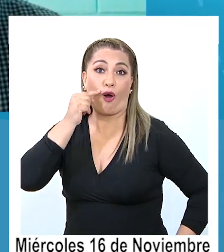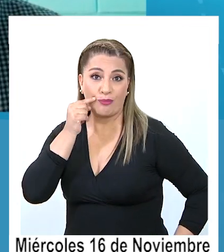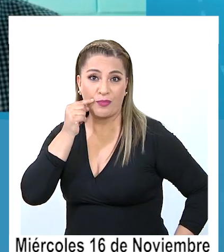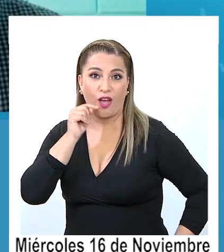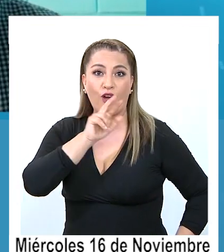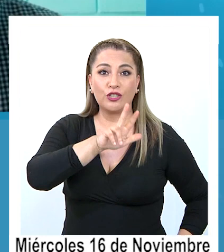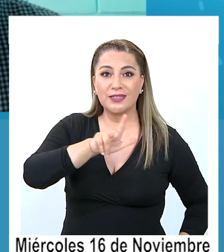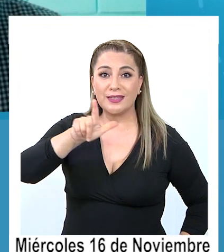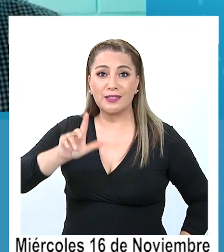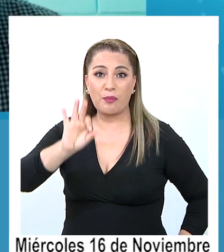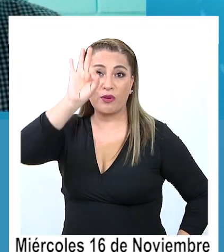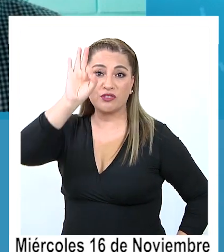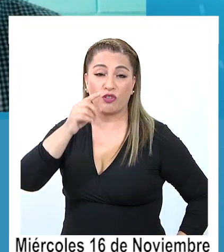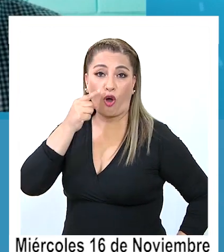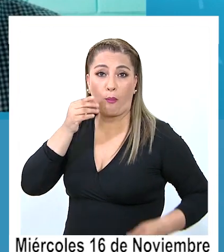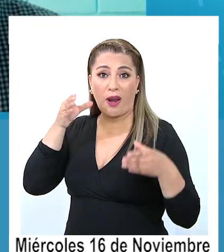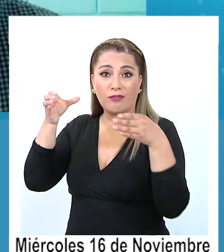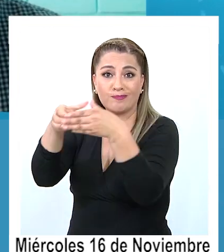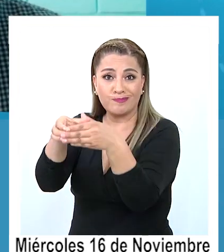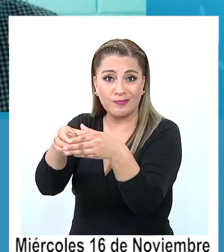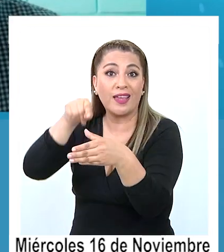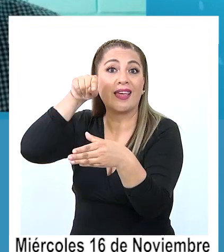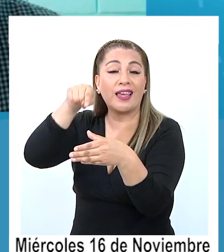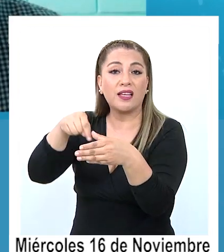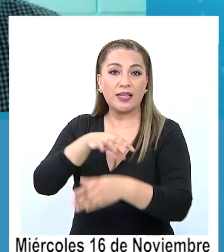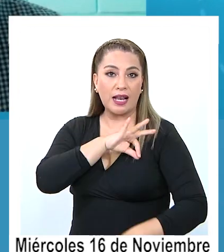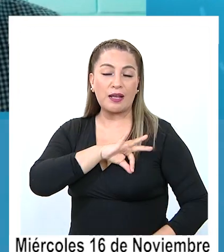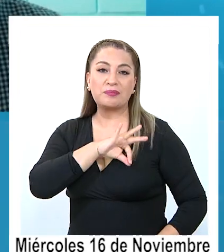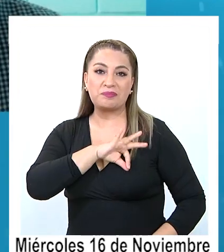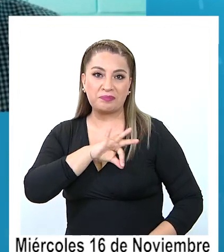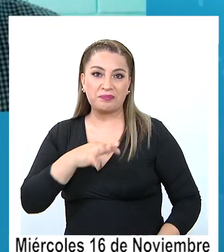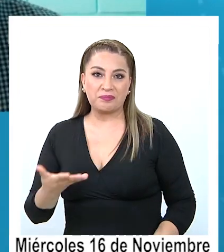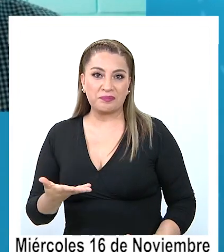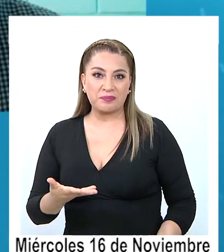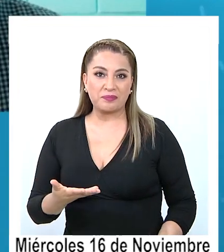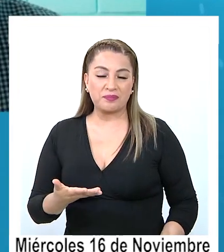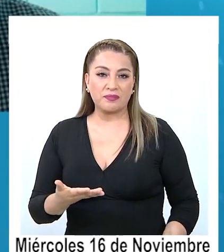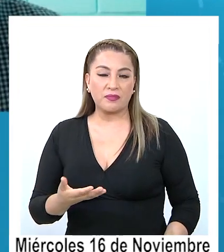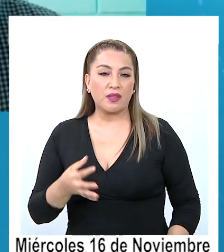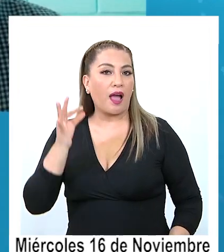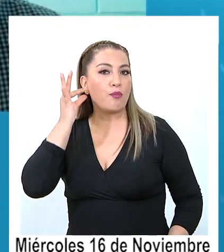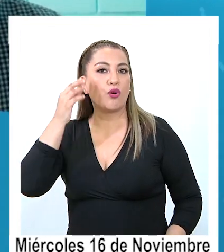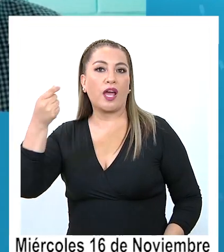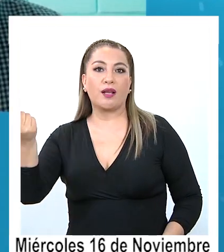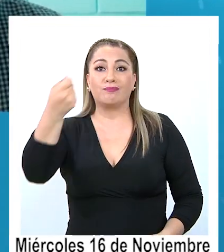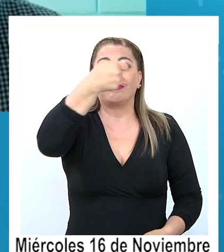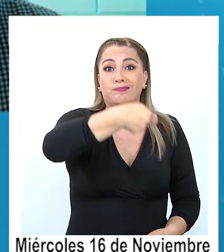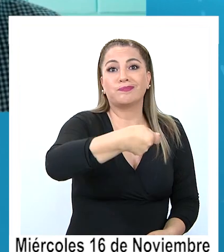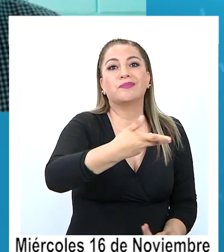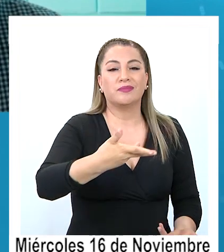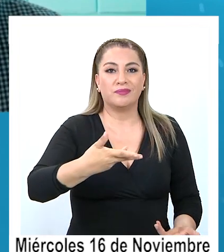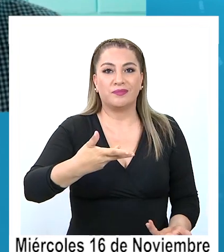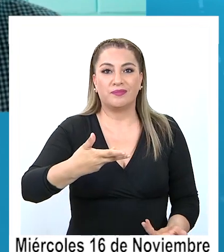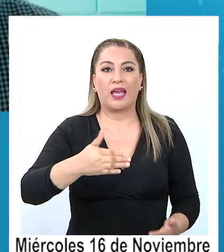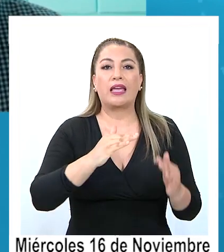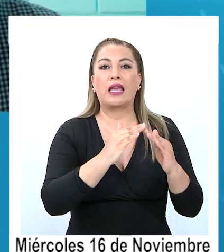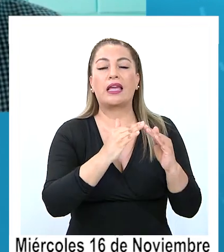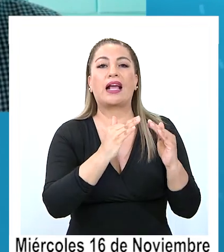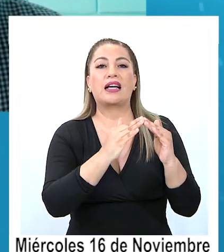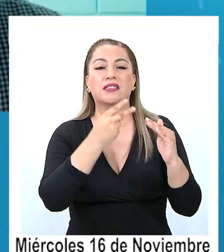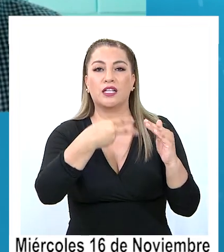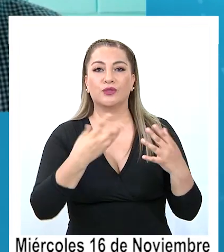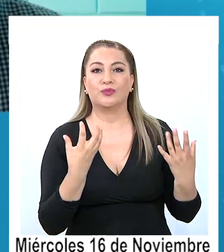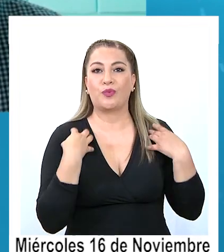de sus deudores son hombres y respecto de pensiones que tienen que otorgarle a mujeres, ¿cierto? Que además son jefas de hogar.